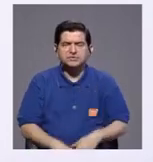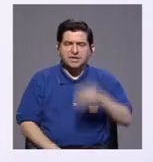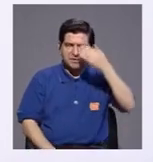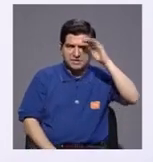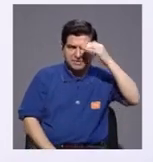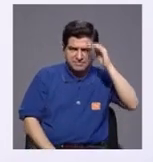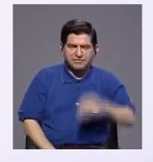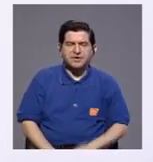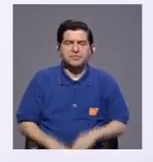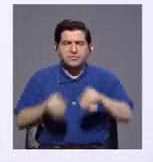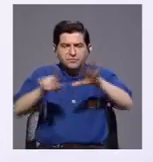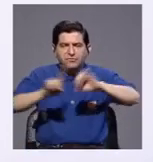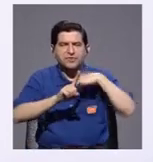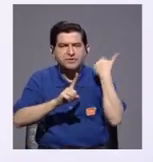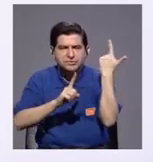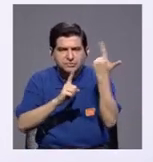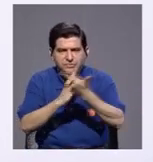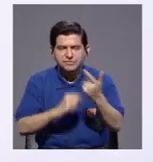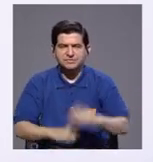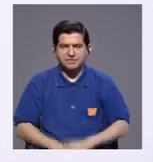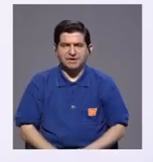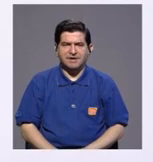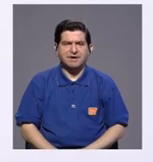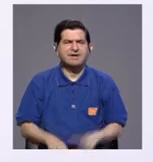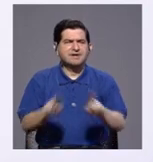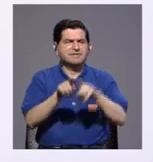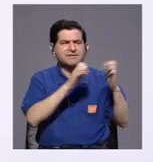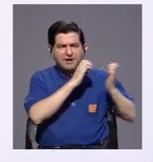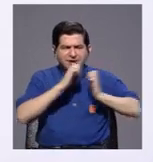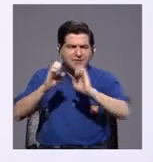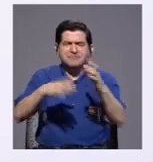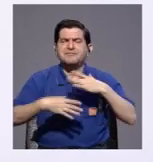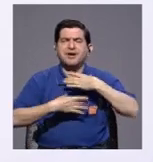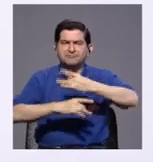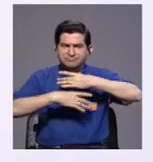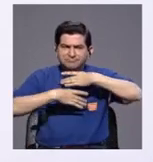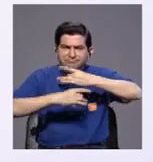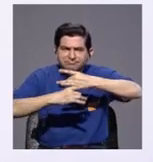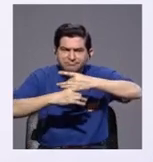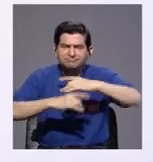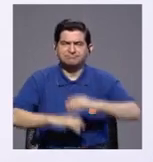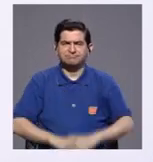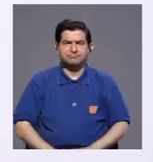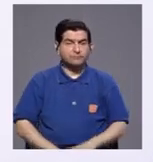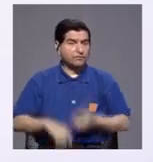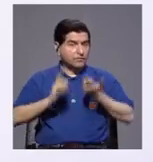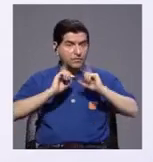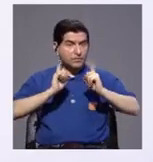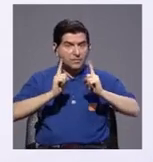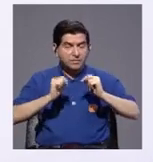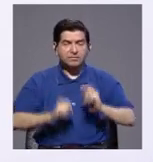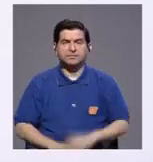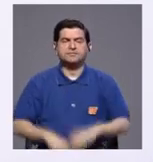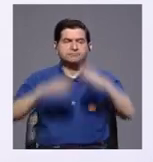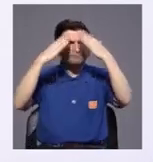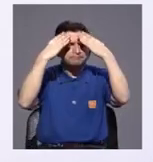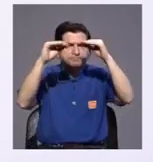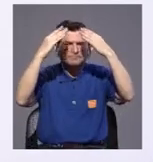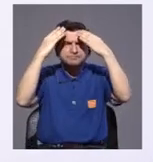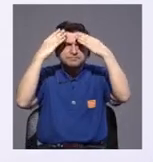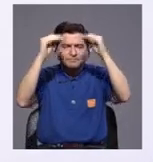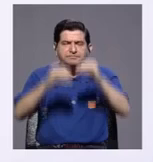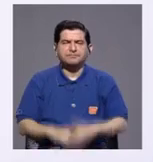redes sociales inclusive tuvimos una estrategia muy interesante de información